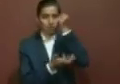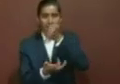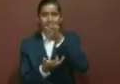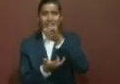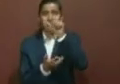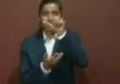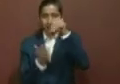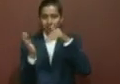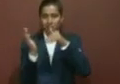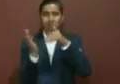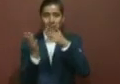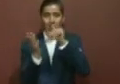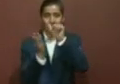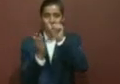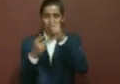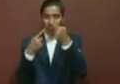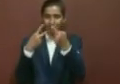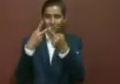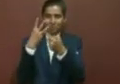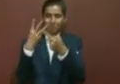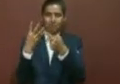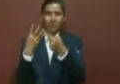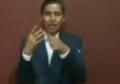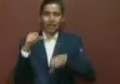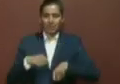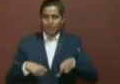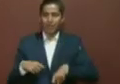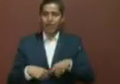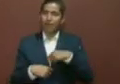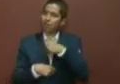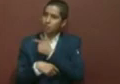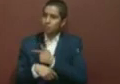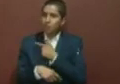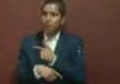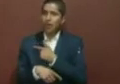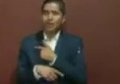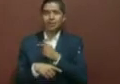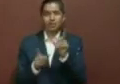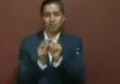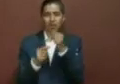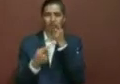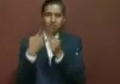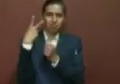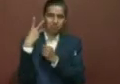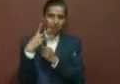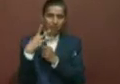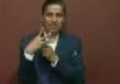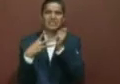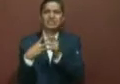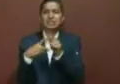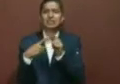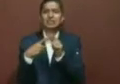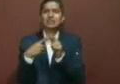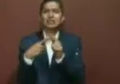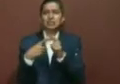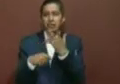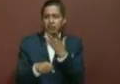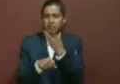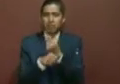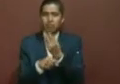concurrencia estatal. A mí me gustaría destacar tres. que es la habilitación